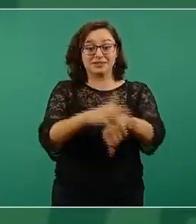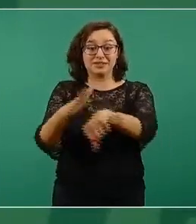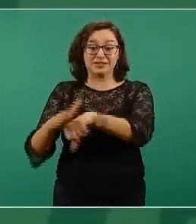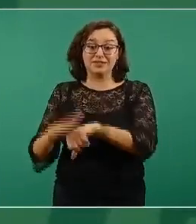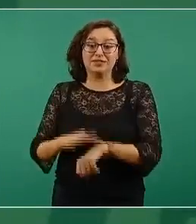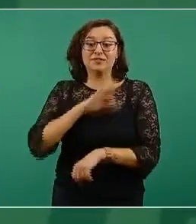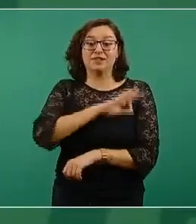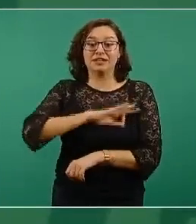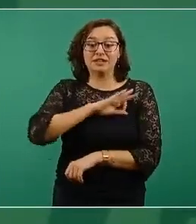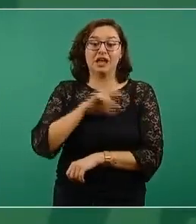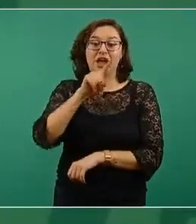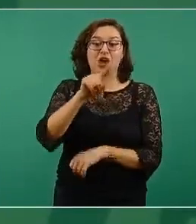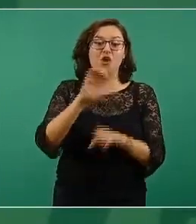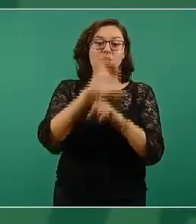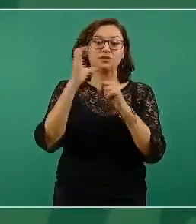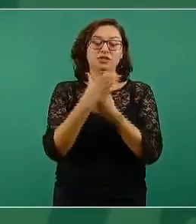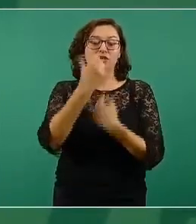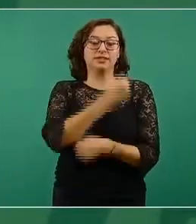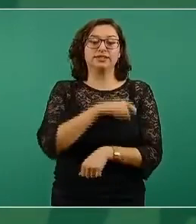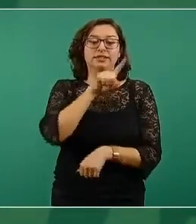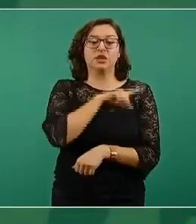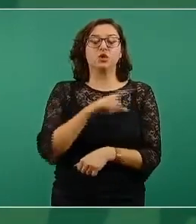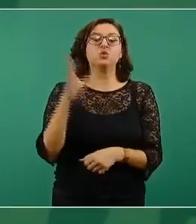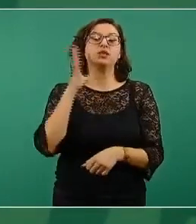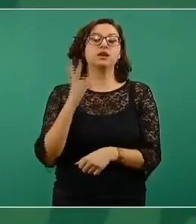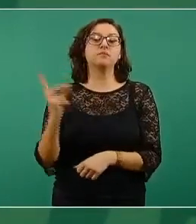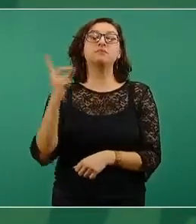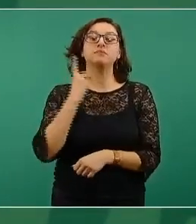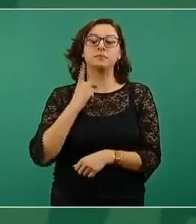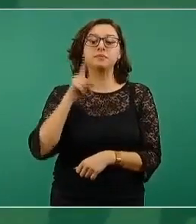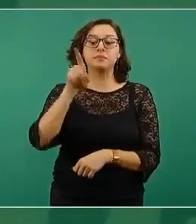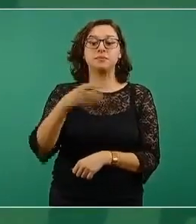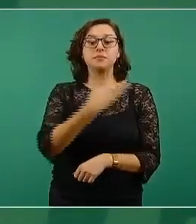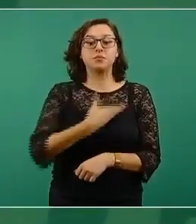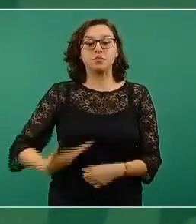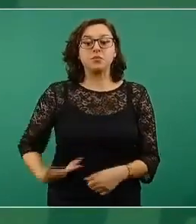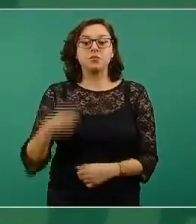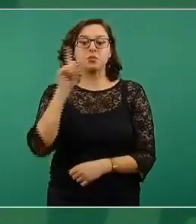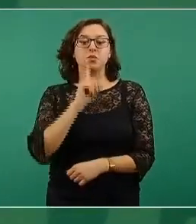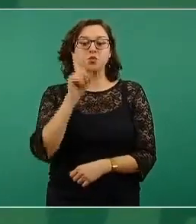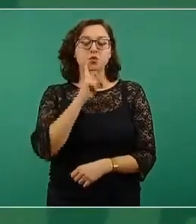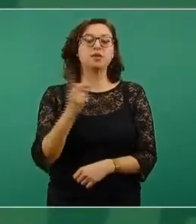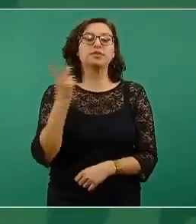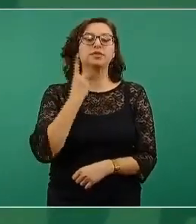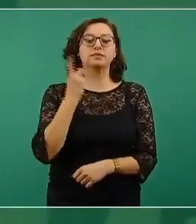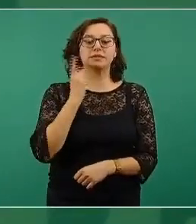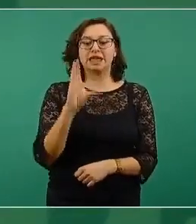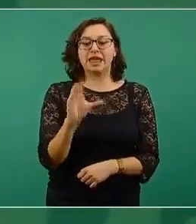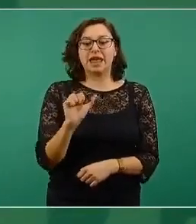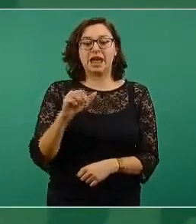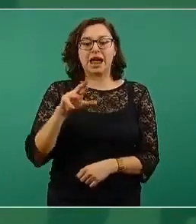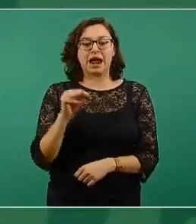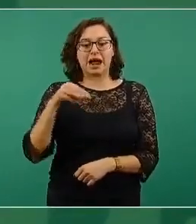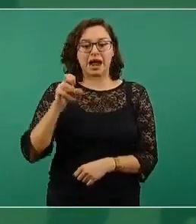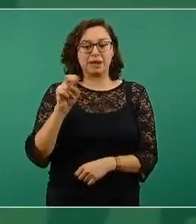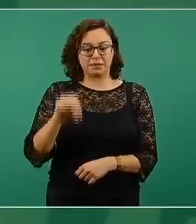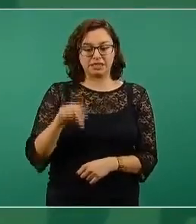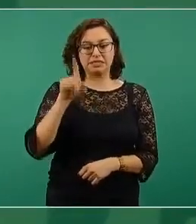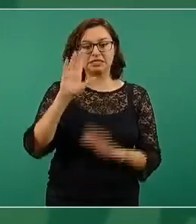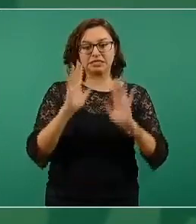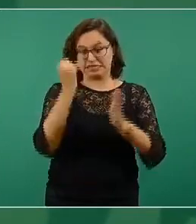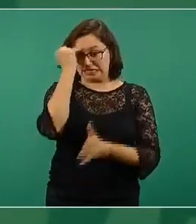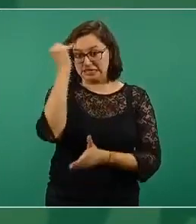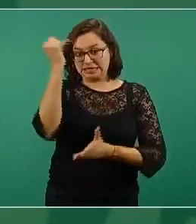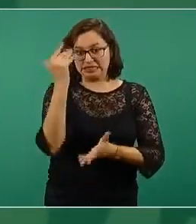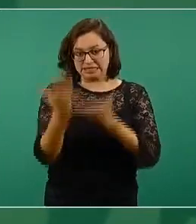felicitar a la Comisión de Salud de la Cámara de Diputados y a su presidenta, la diputada Carmen Medel Palma, por haber